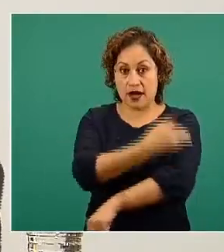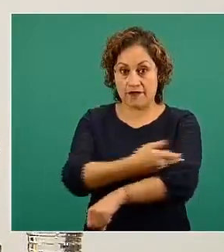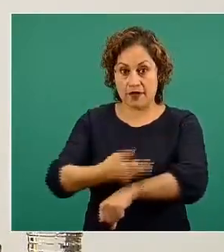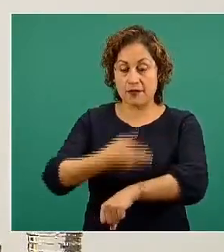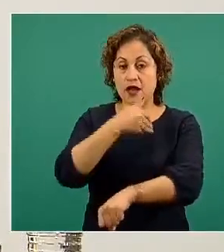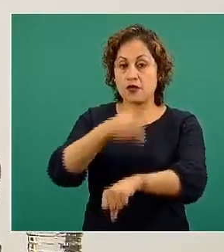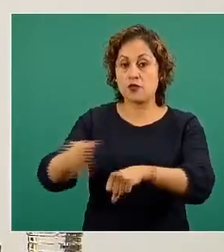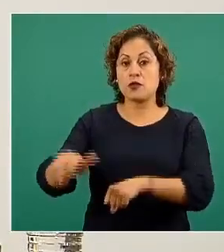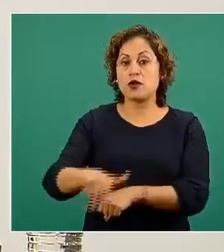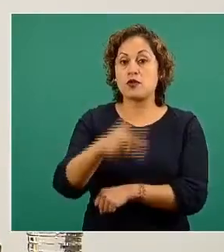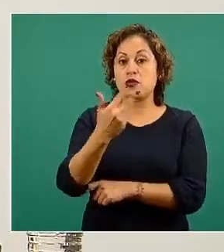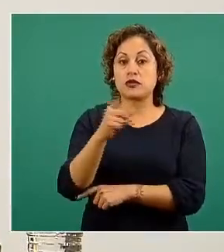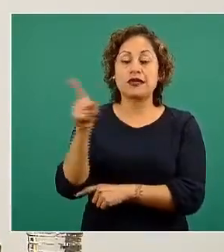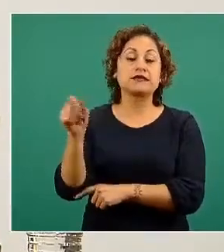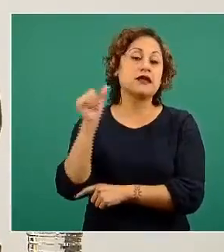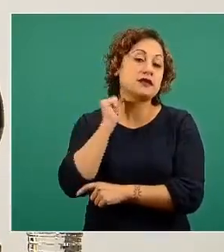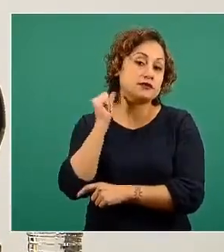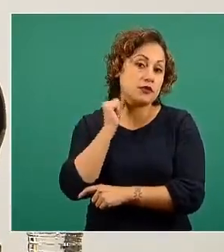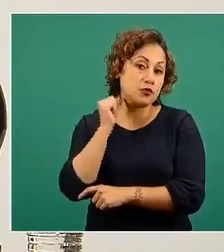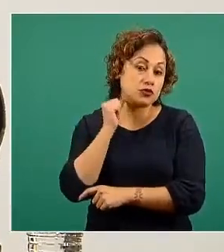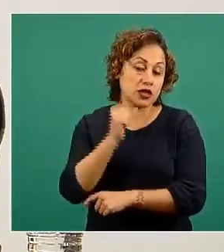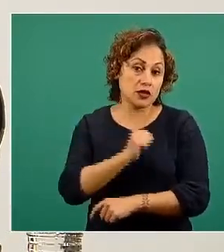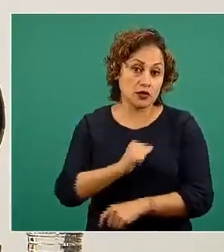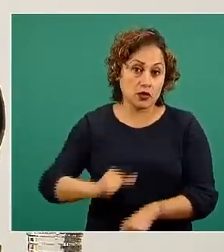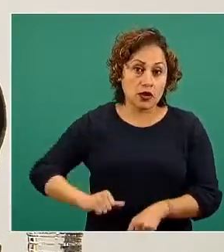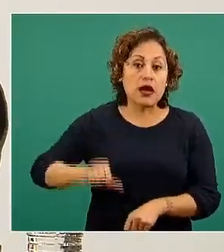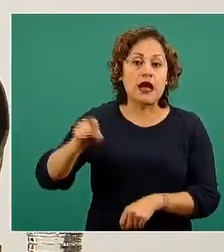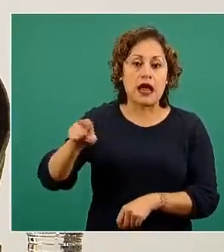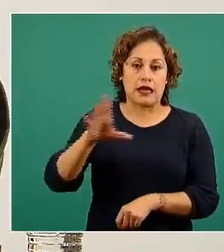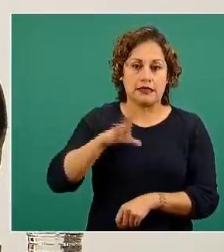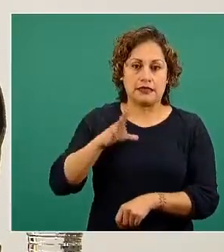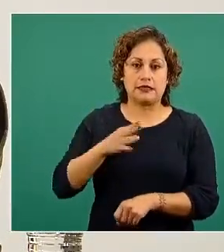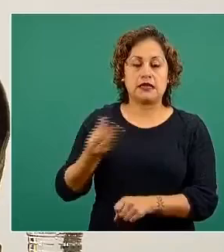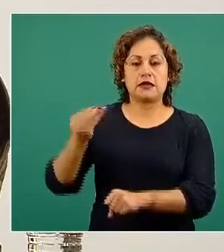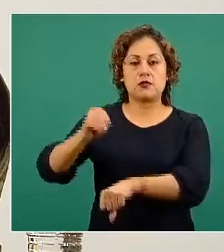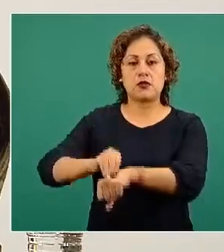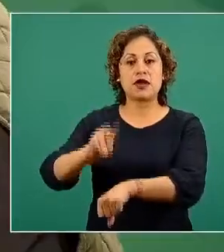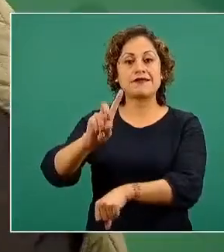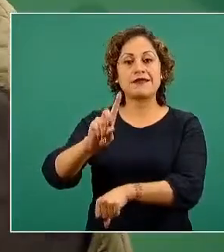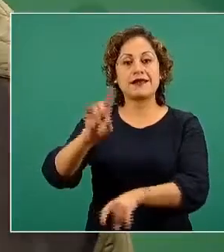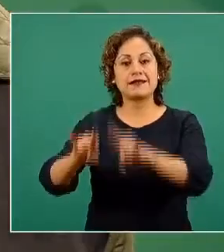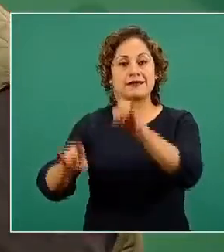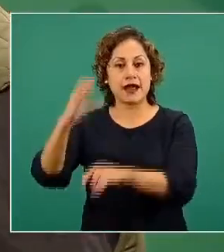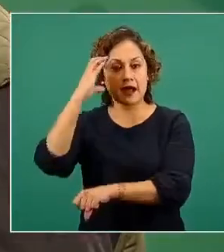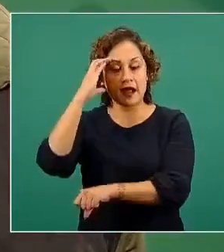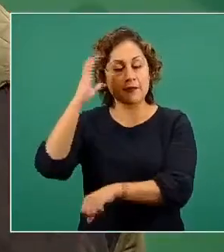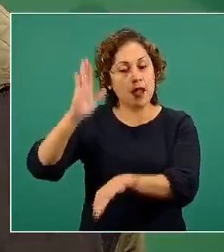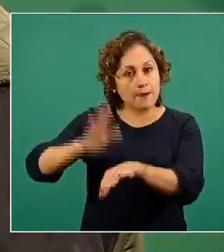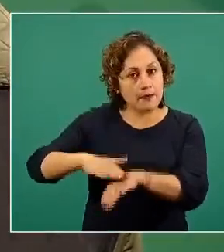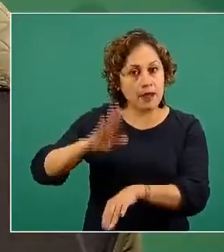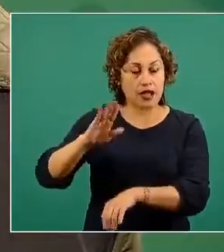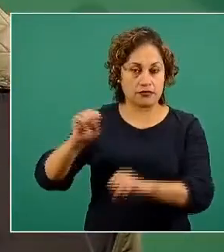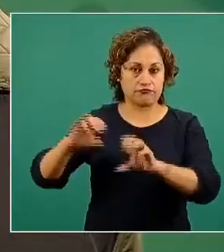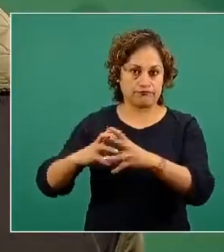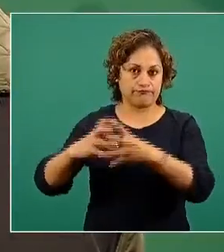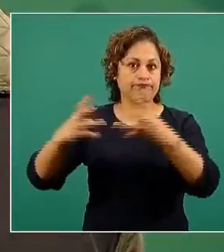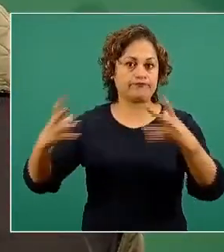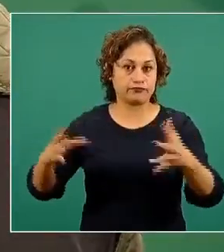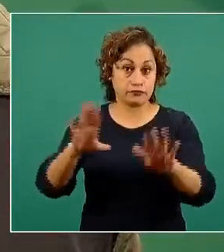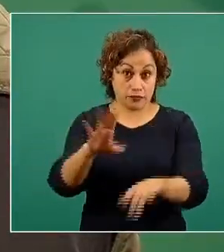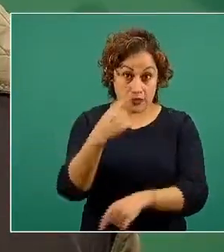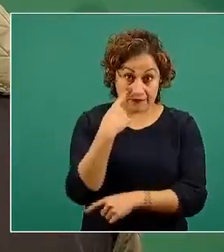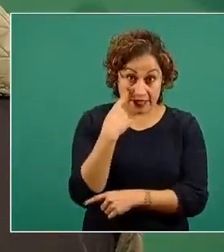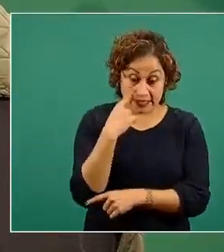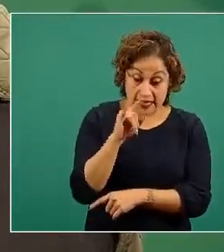Azcapotzalco, ahí se acaban de habilitar 30 camas de hospitalización. Ahora, recordemos que una cama de